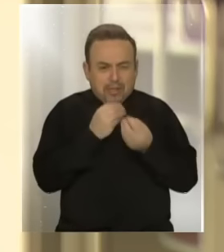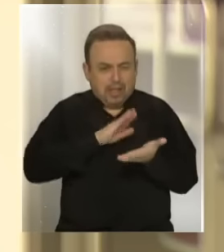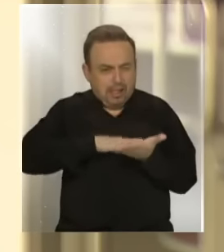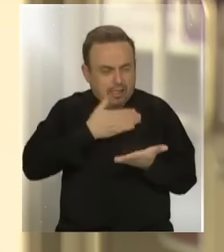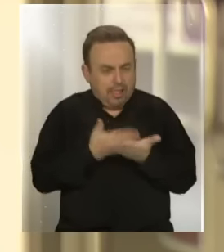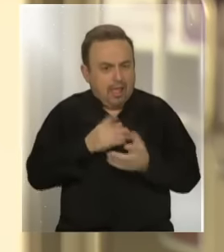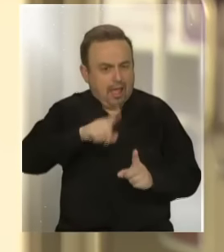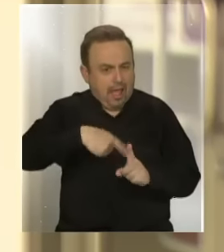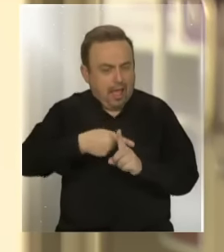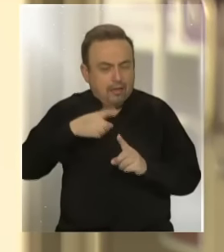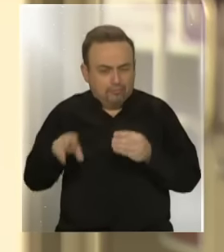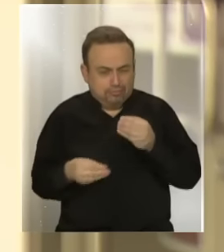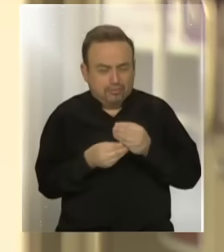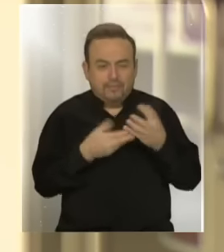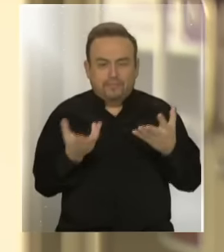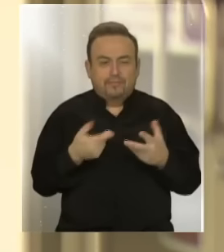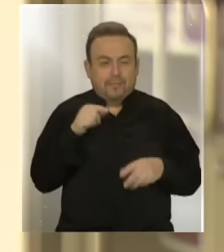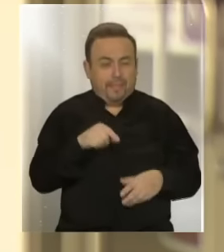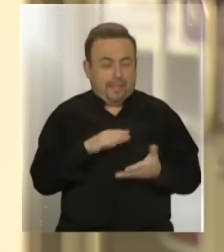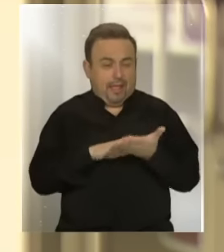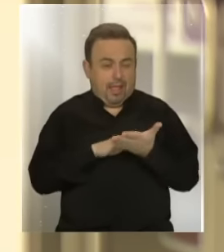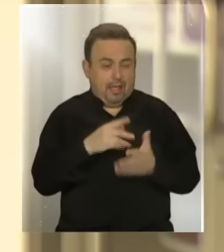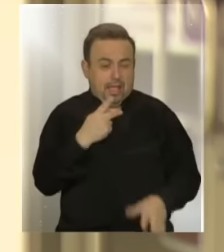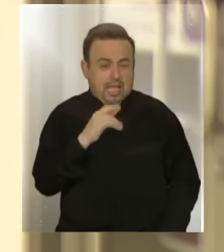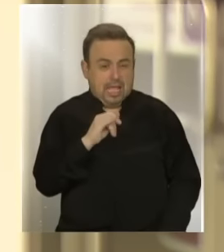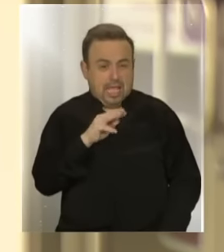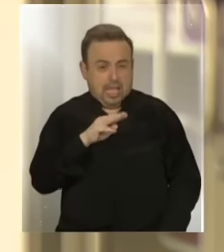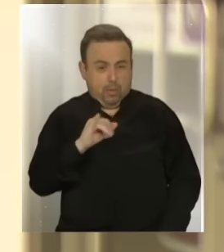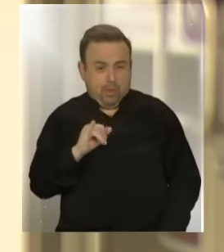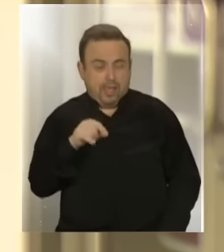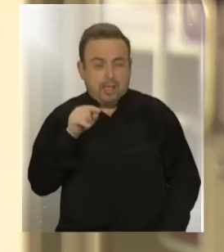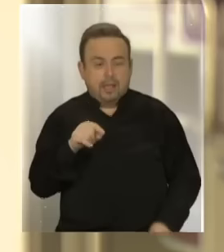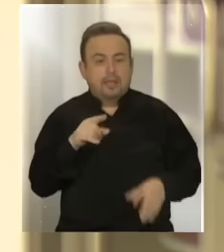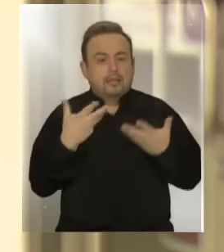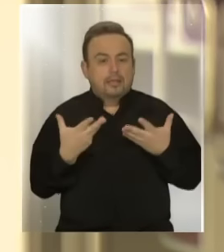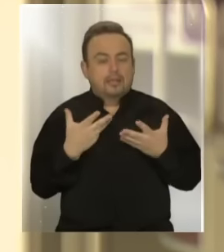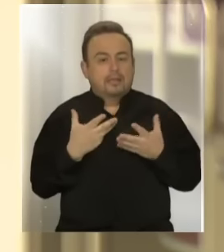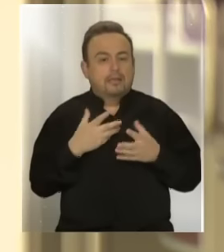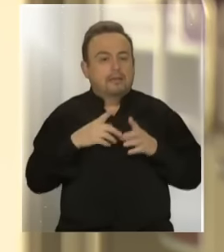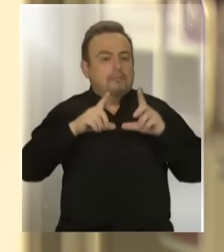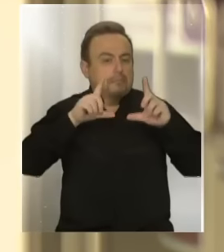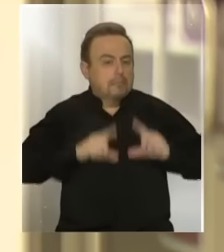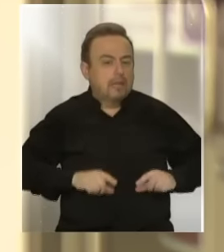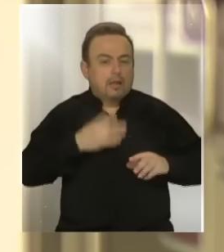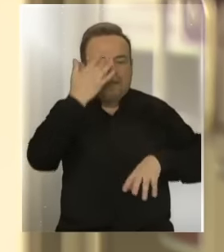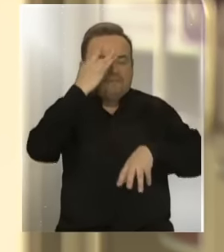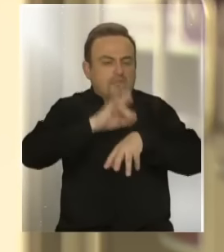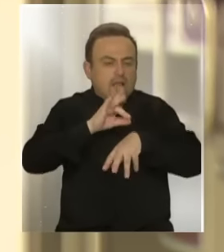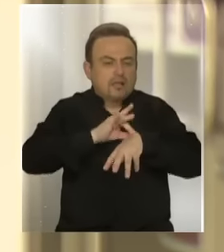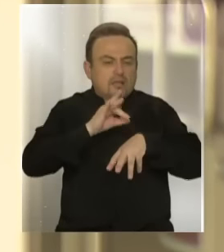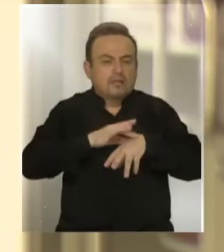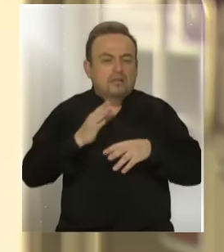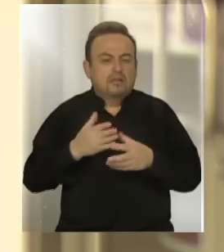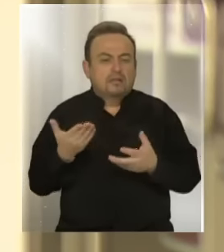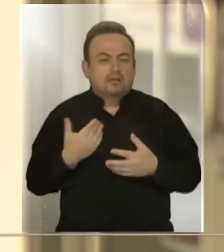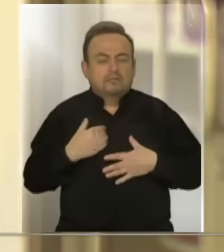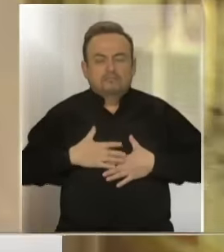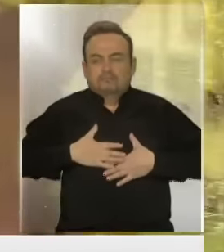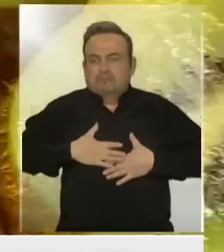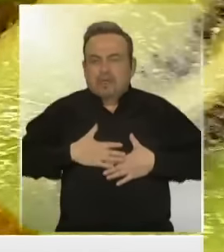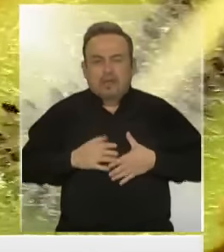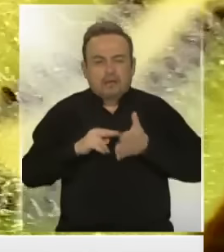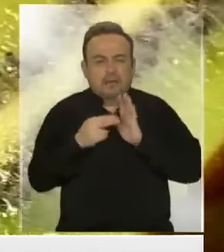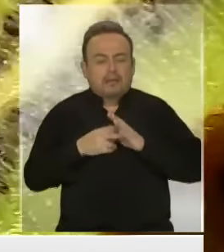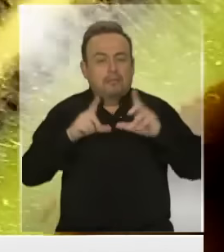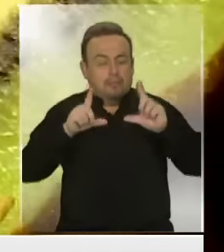que además han incorporado, por ejemplo, en este caso el kiwi, tienen menos tendencia a las enfermedades, a las infecciones respiratorias